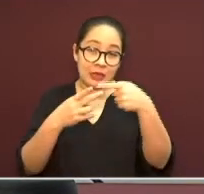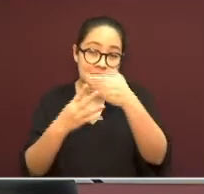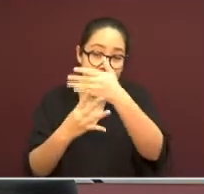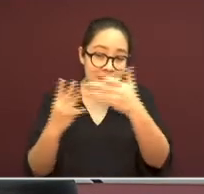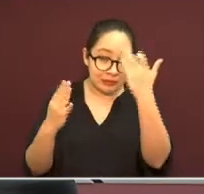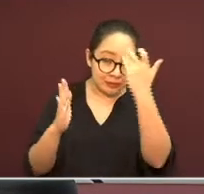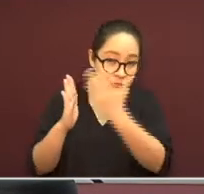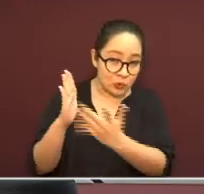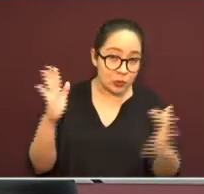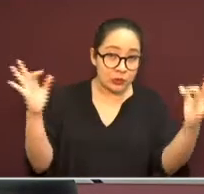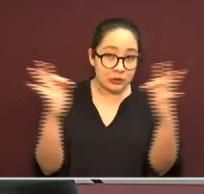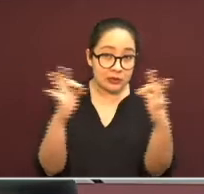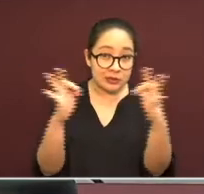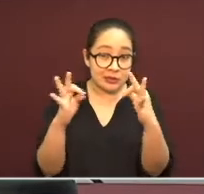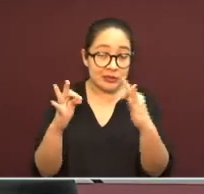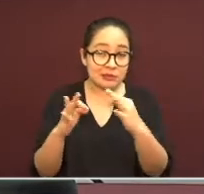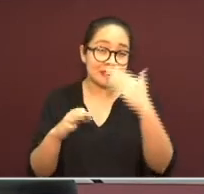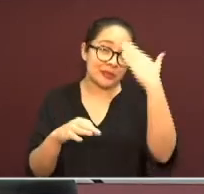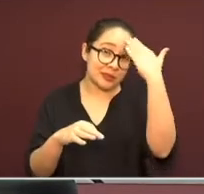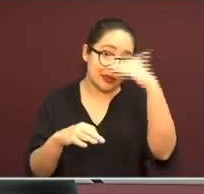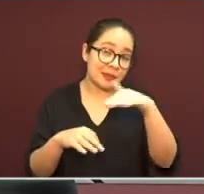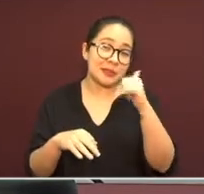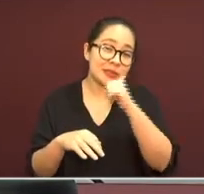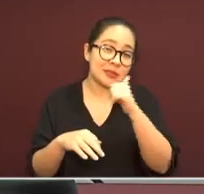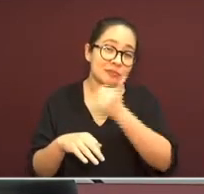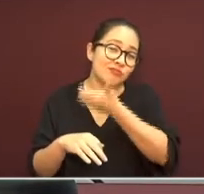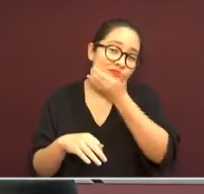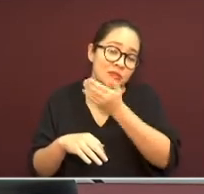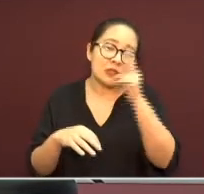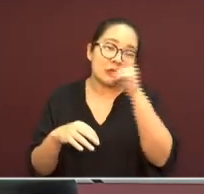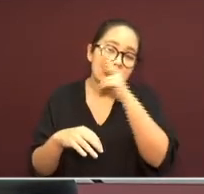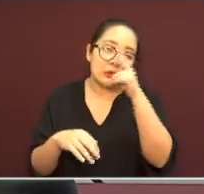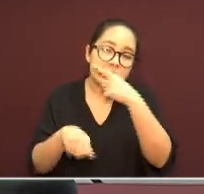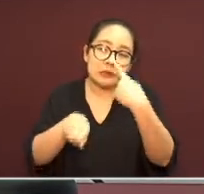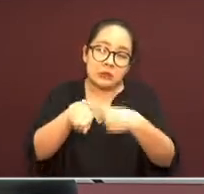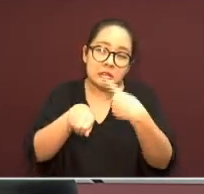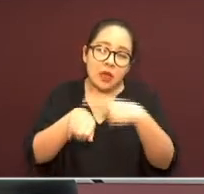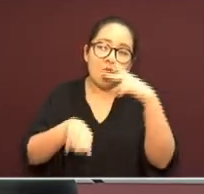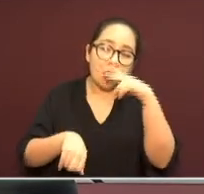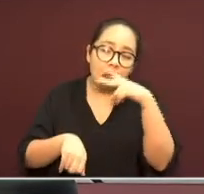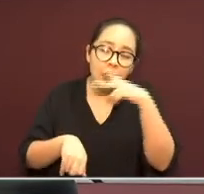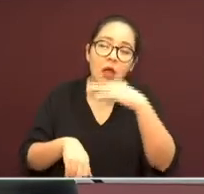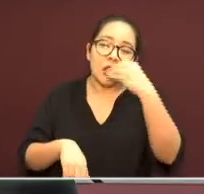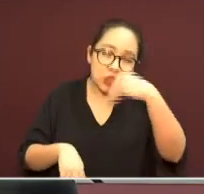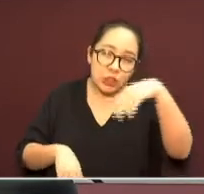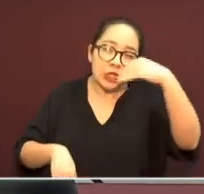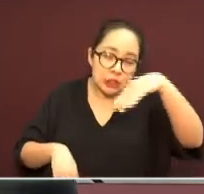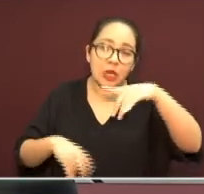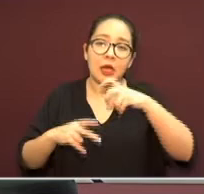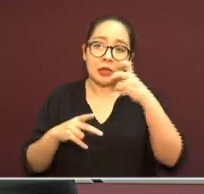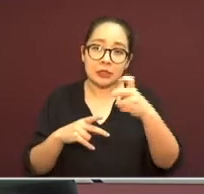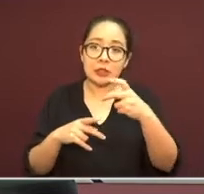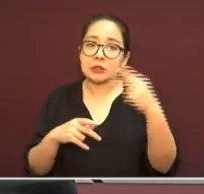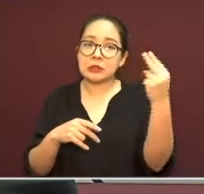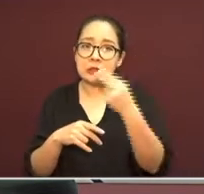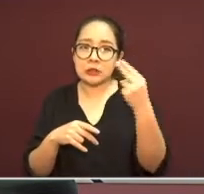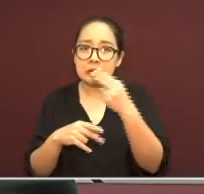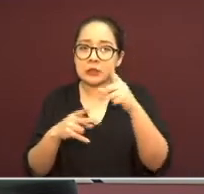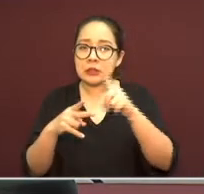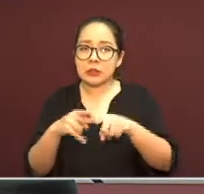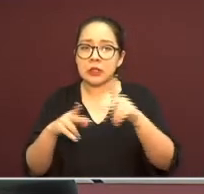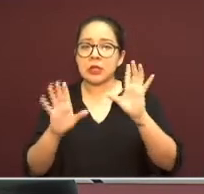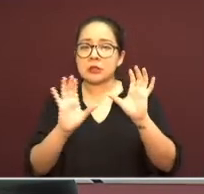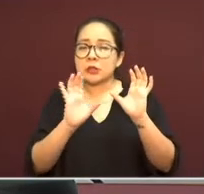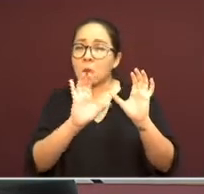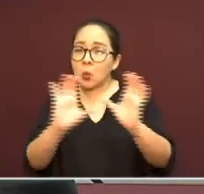reforzar reforzarse el cuidado a la población de mayor riesgo como son las personas de 60 años